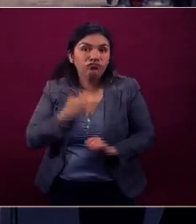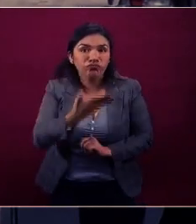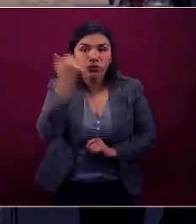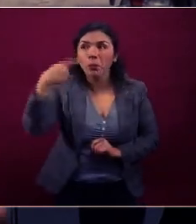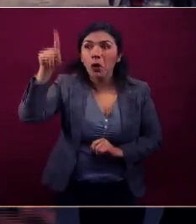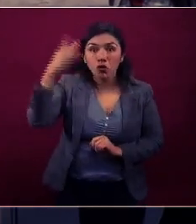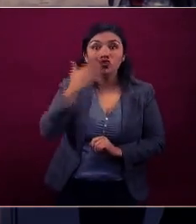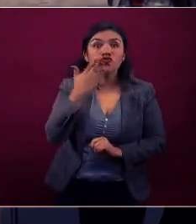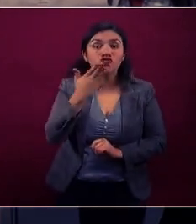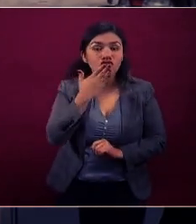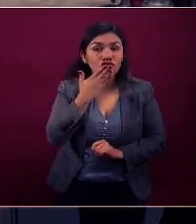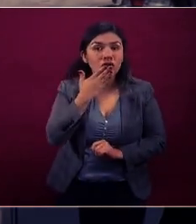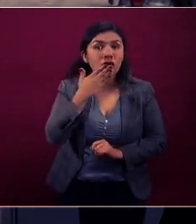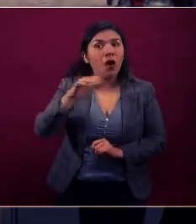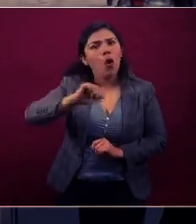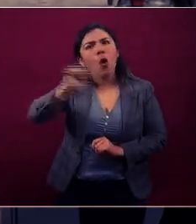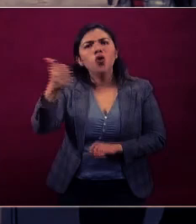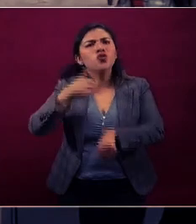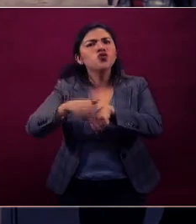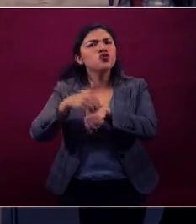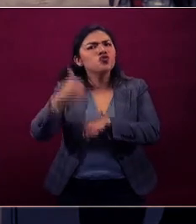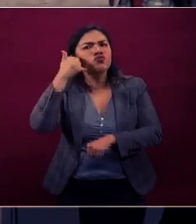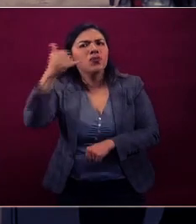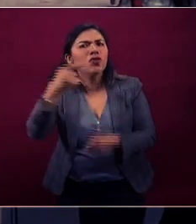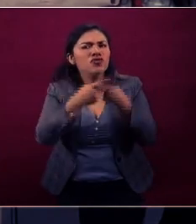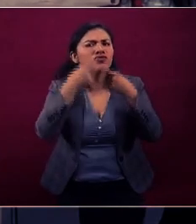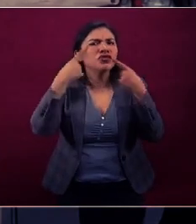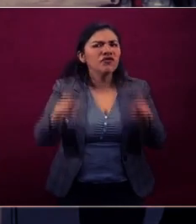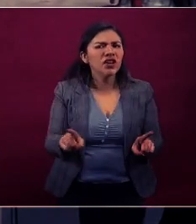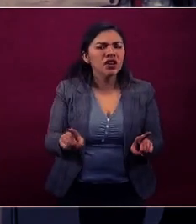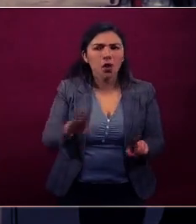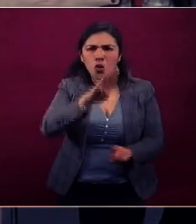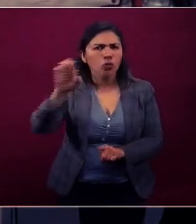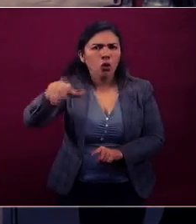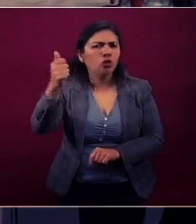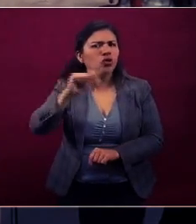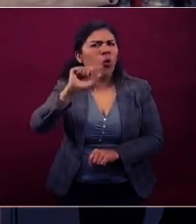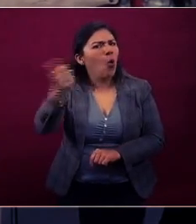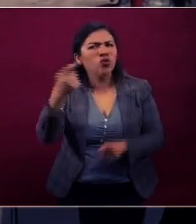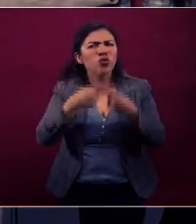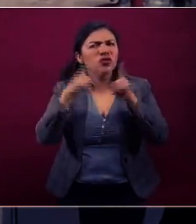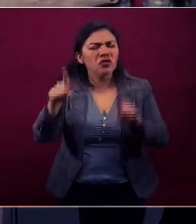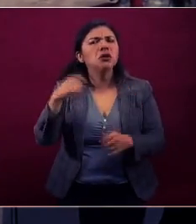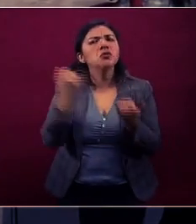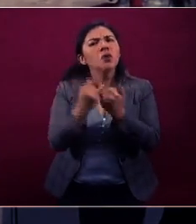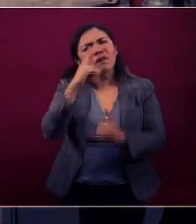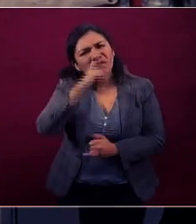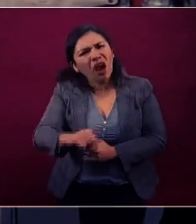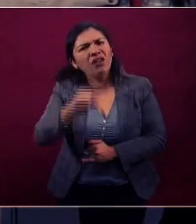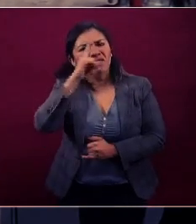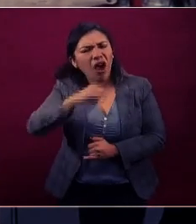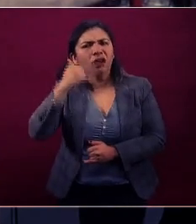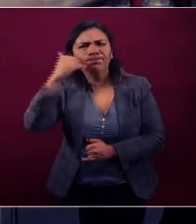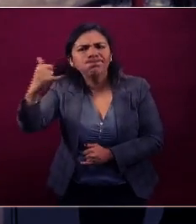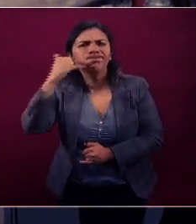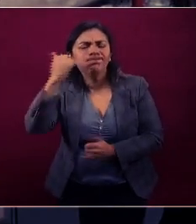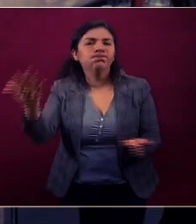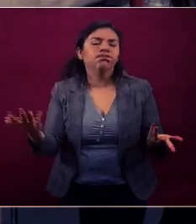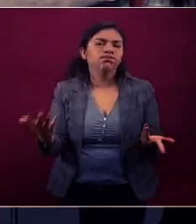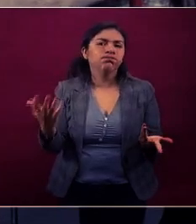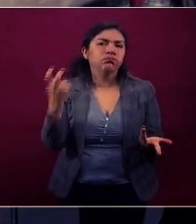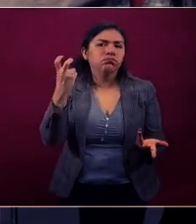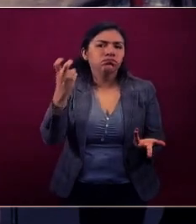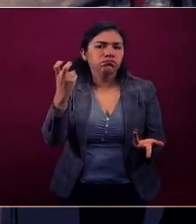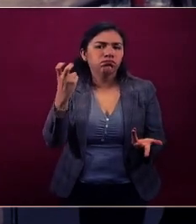intentado. Dieron un número que no era el 911 y que también ha tenido fallas según